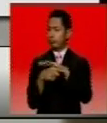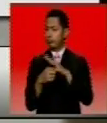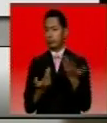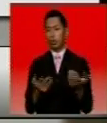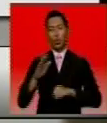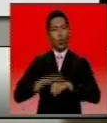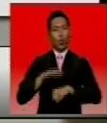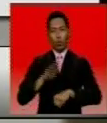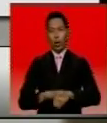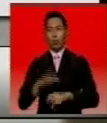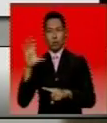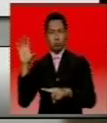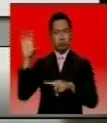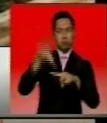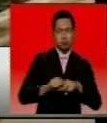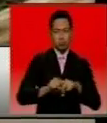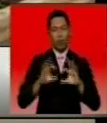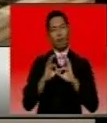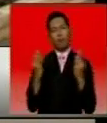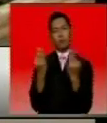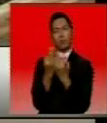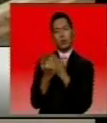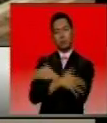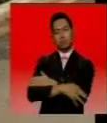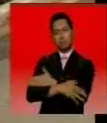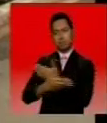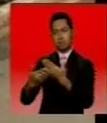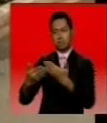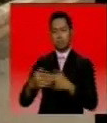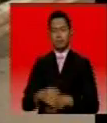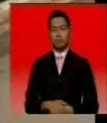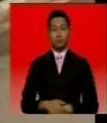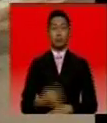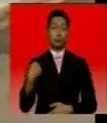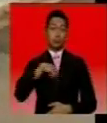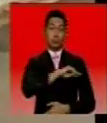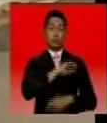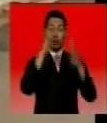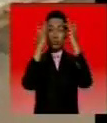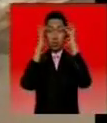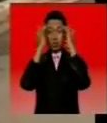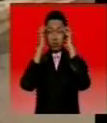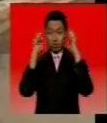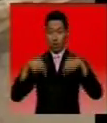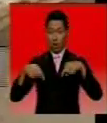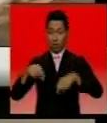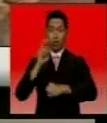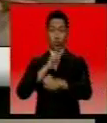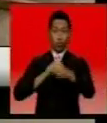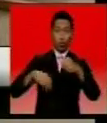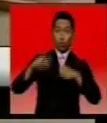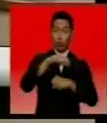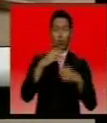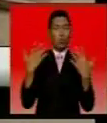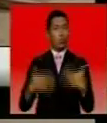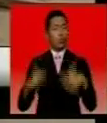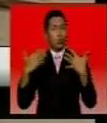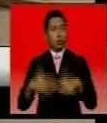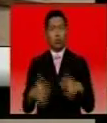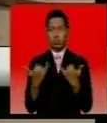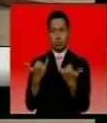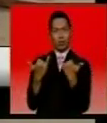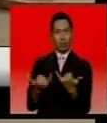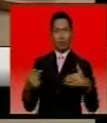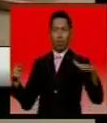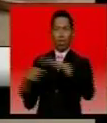culpables. Nuestro abrazo a las familias. Estamos muy preocupados porque nosotros acá vivimos el turismo y no es muy común